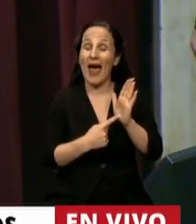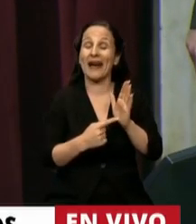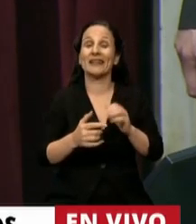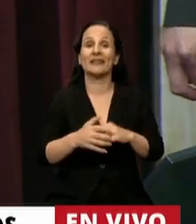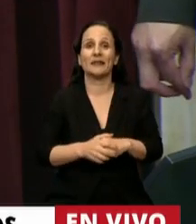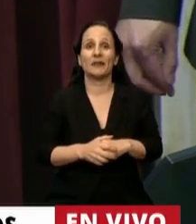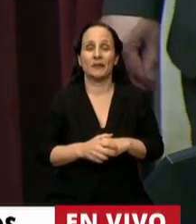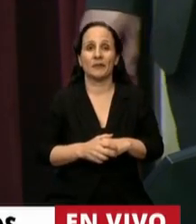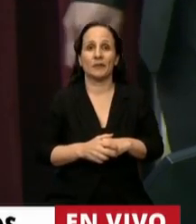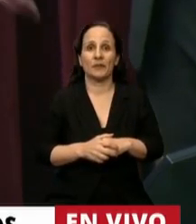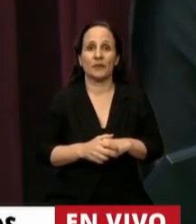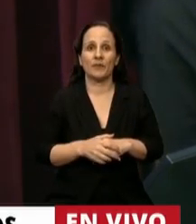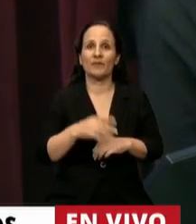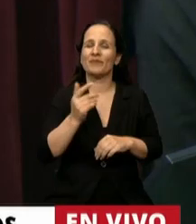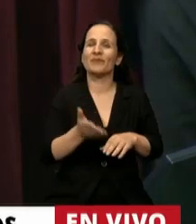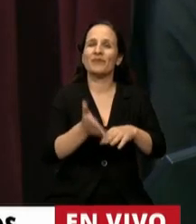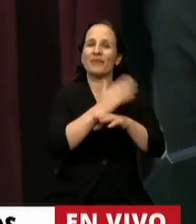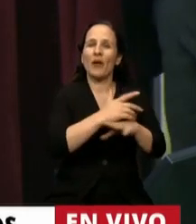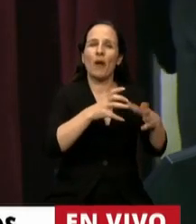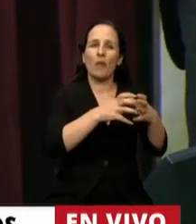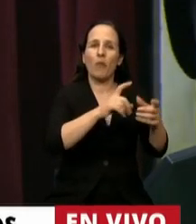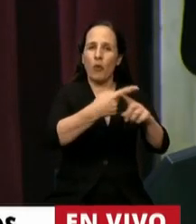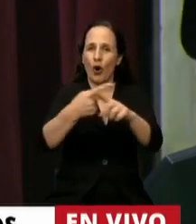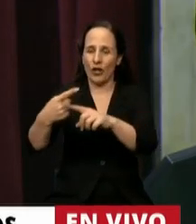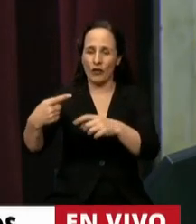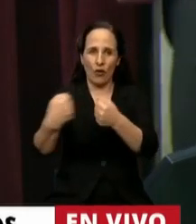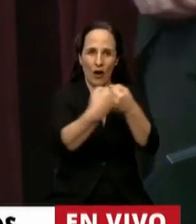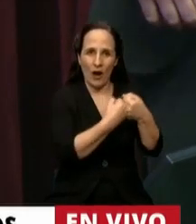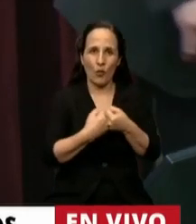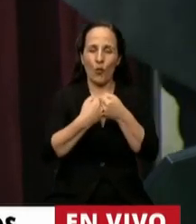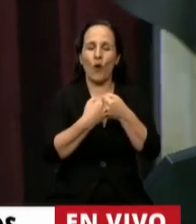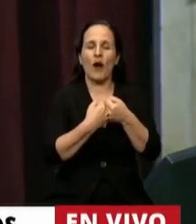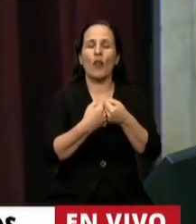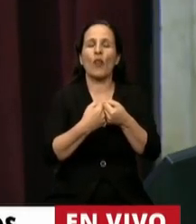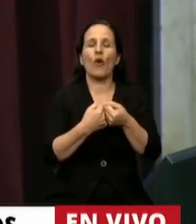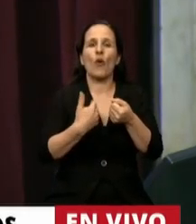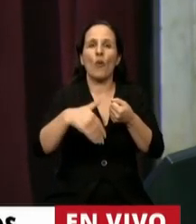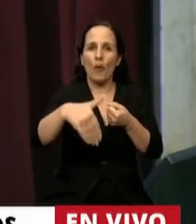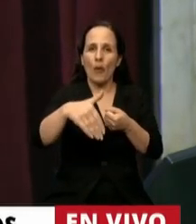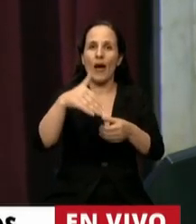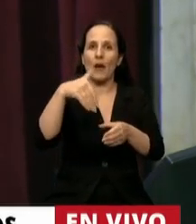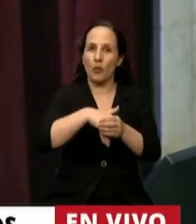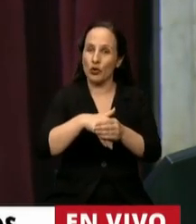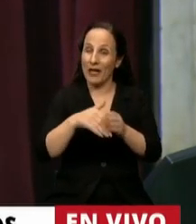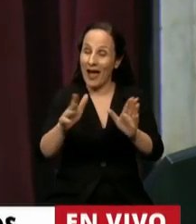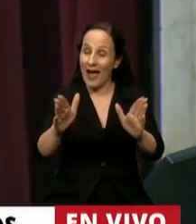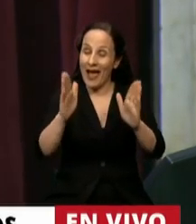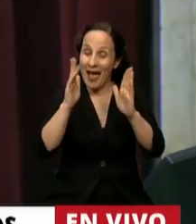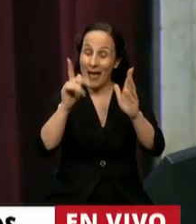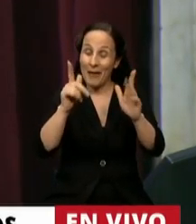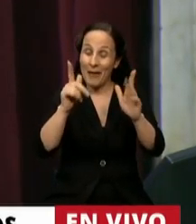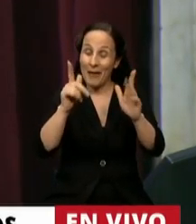a el acuerdo de los bloques, vamos a votar, y presten atención para que después no haya